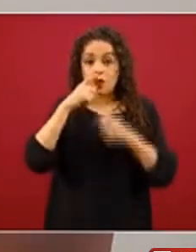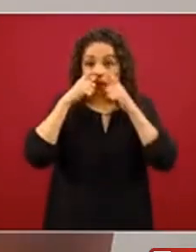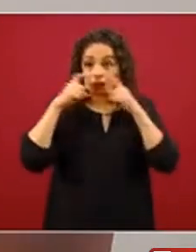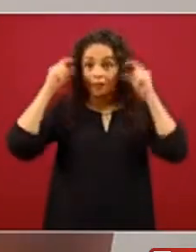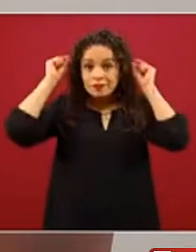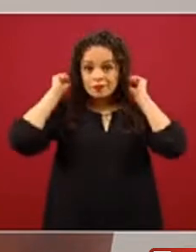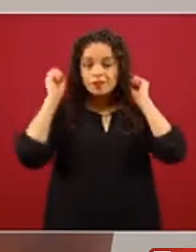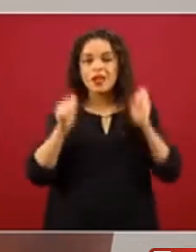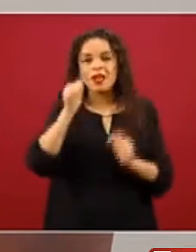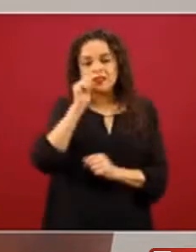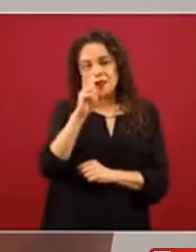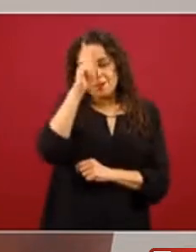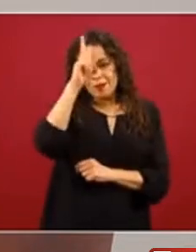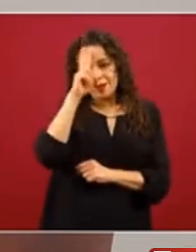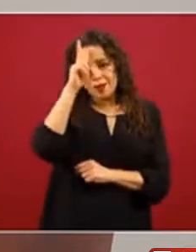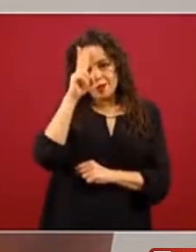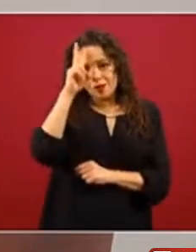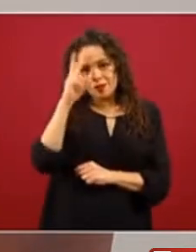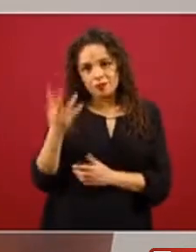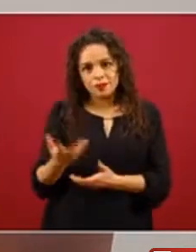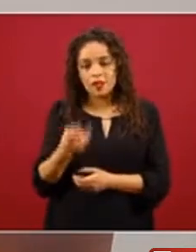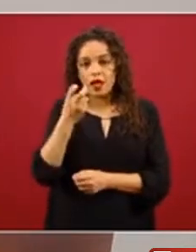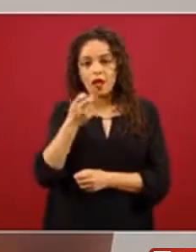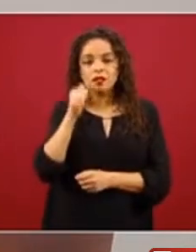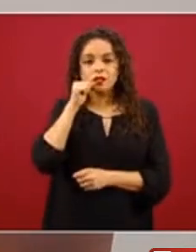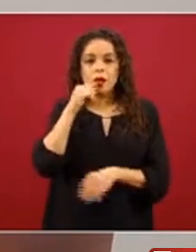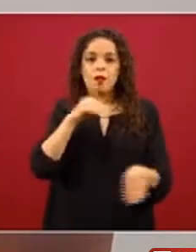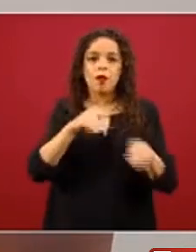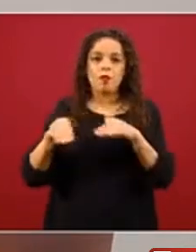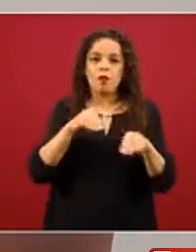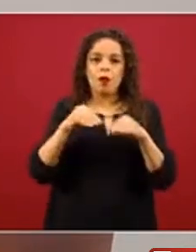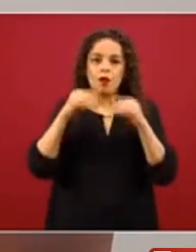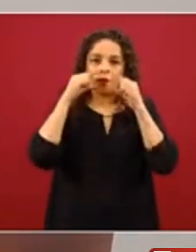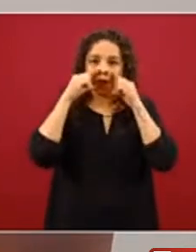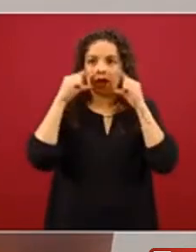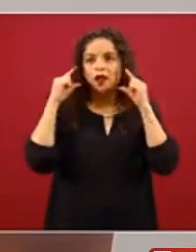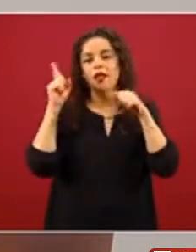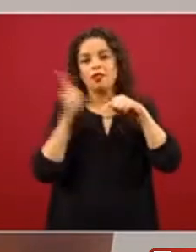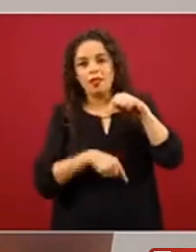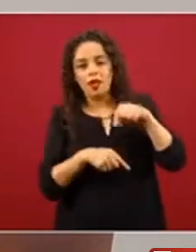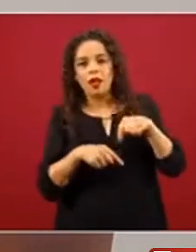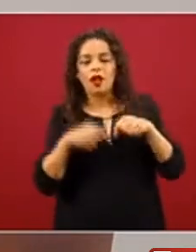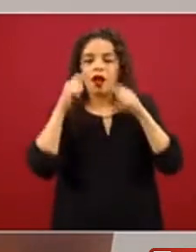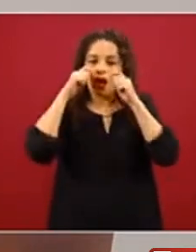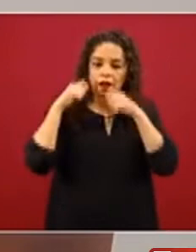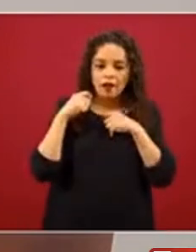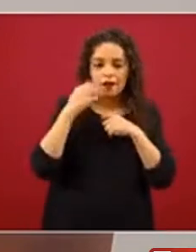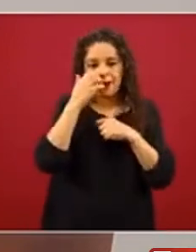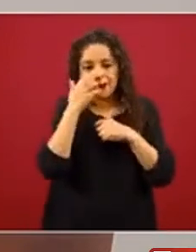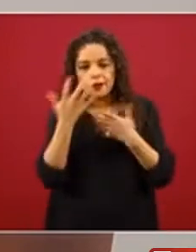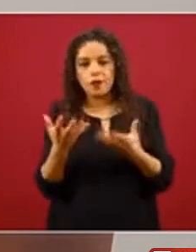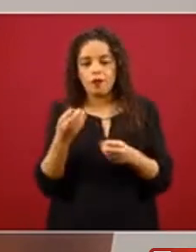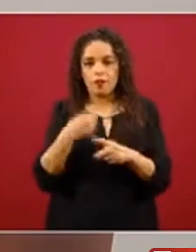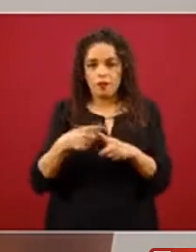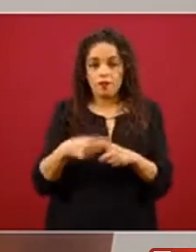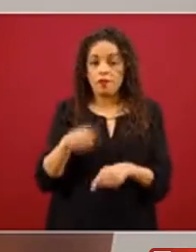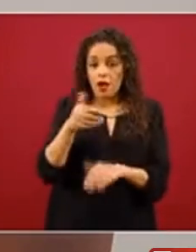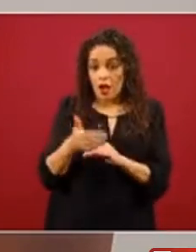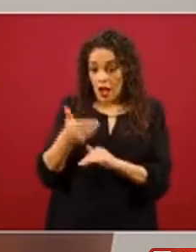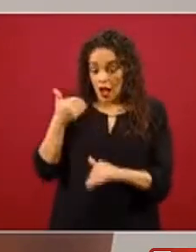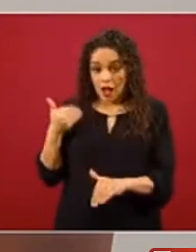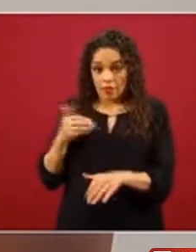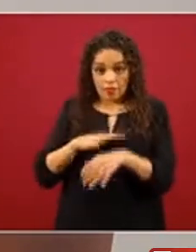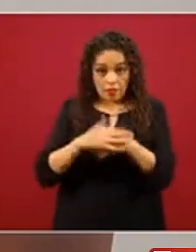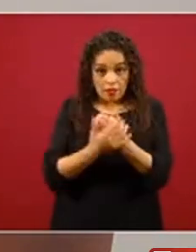que manipulemos de una forma inadecuada este cubrebocas y que, por lo tanto, si yo no hice higiene de manos antes de hacer